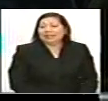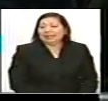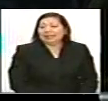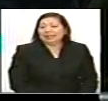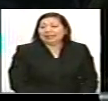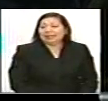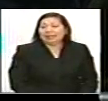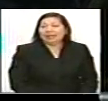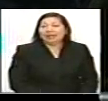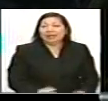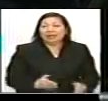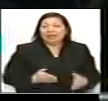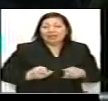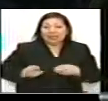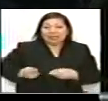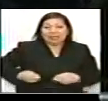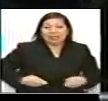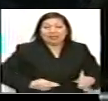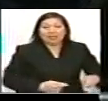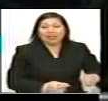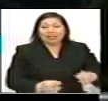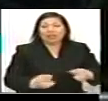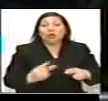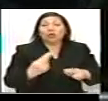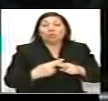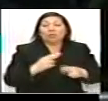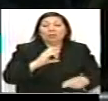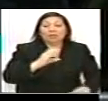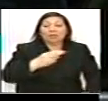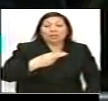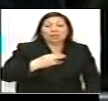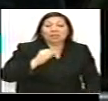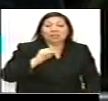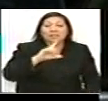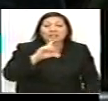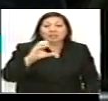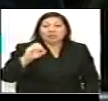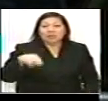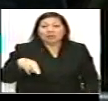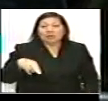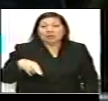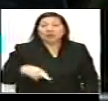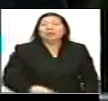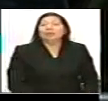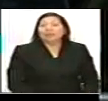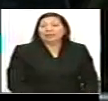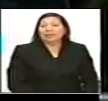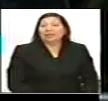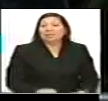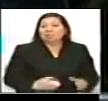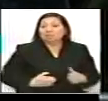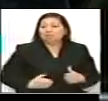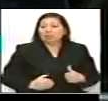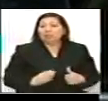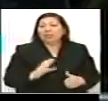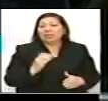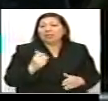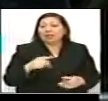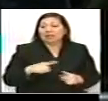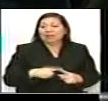En el río Chillón, saliendo por Caraballo hacia Canta, ahí es el puente.